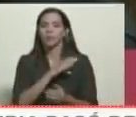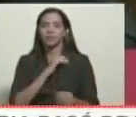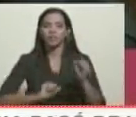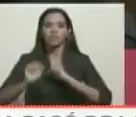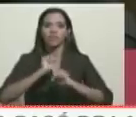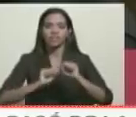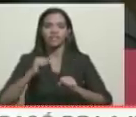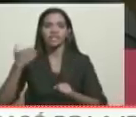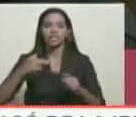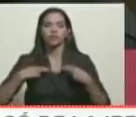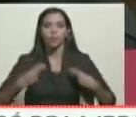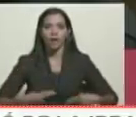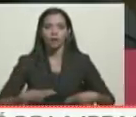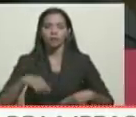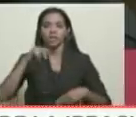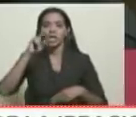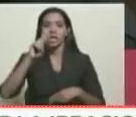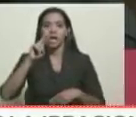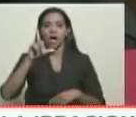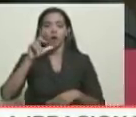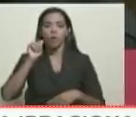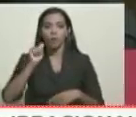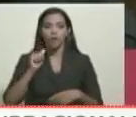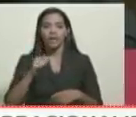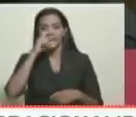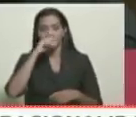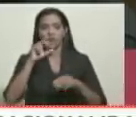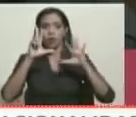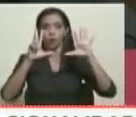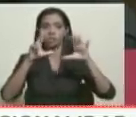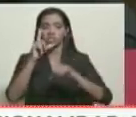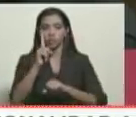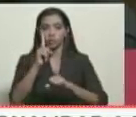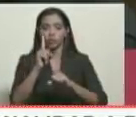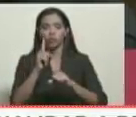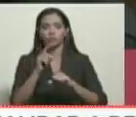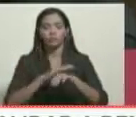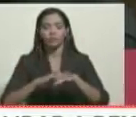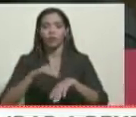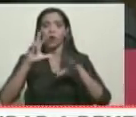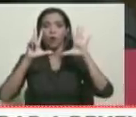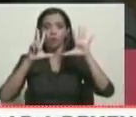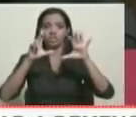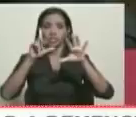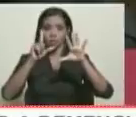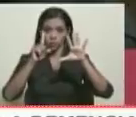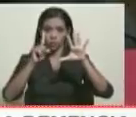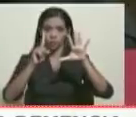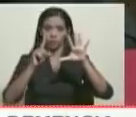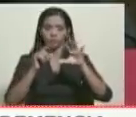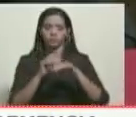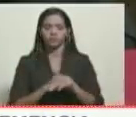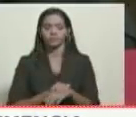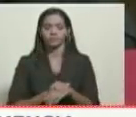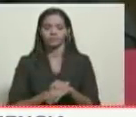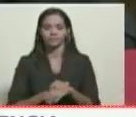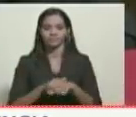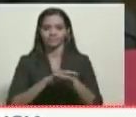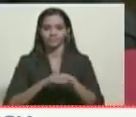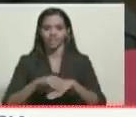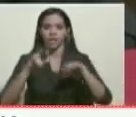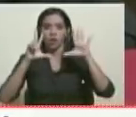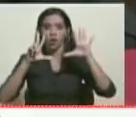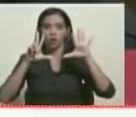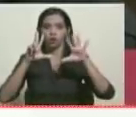en la ULA, en el año 81, presidente del Comité de Bachilleres sin cupo, porque aquí para conseguir un cupo en la universidad